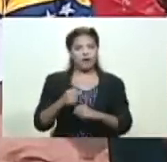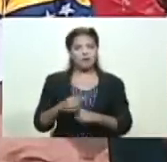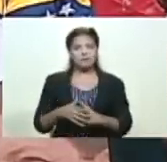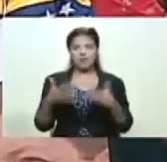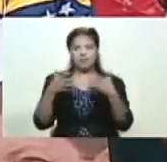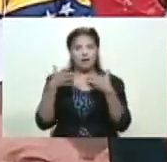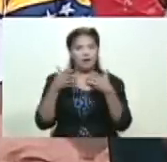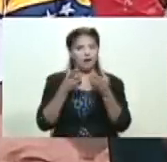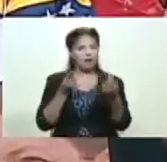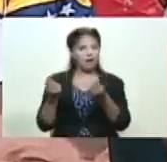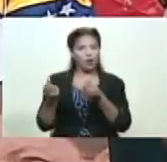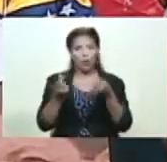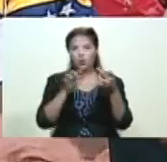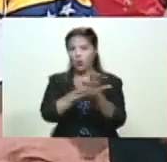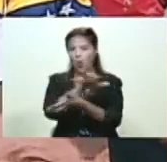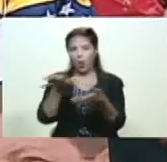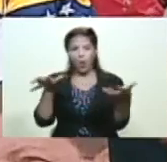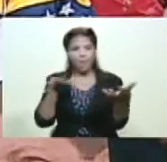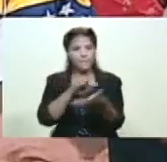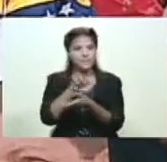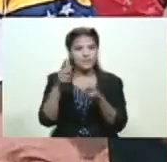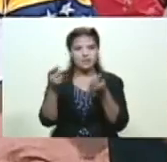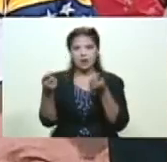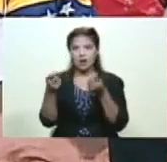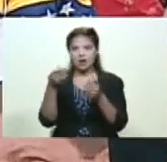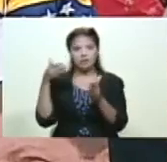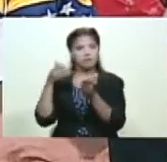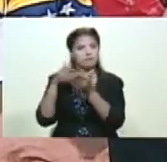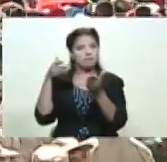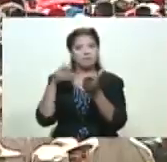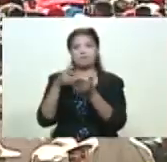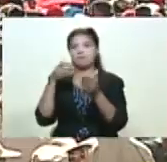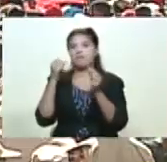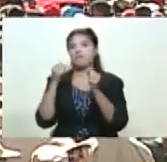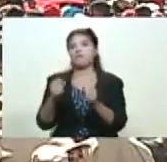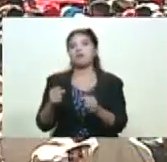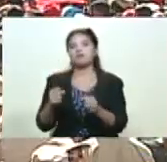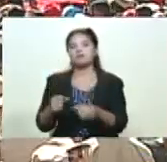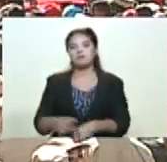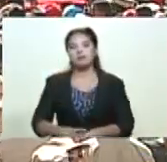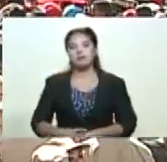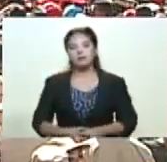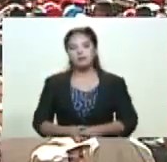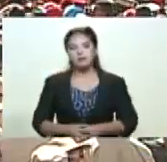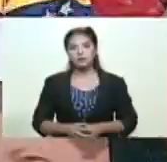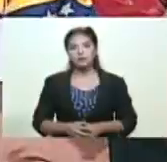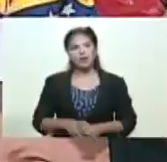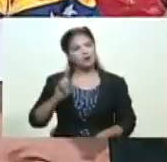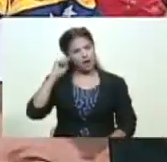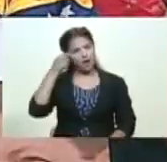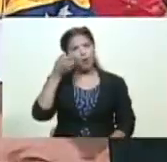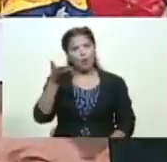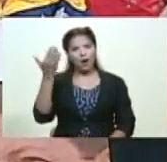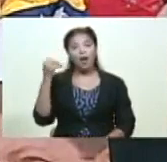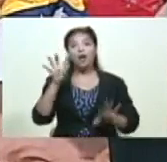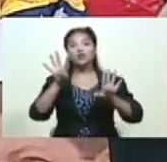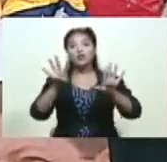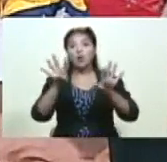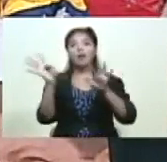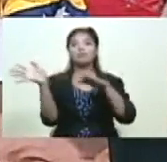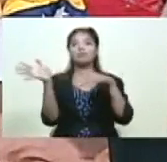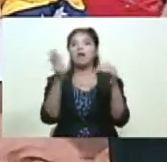de guerra económica, de guerra diplomática, que lo llevó, recuerden, el 9 de